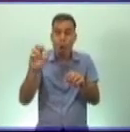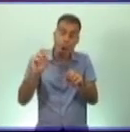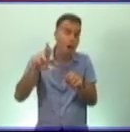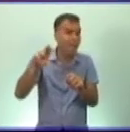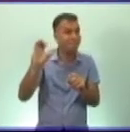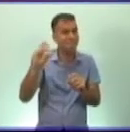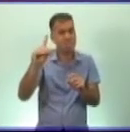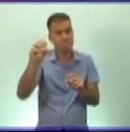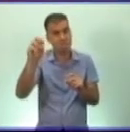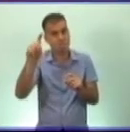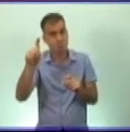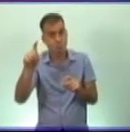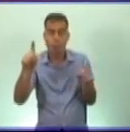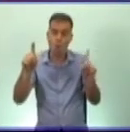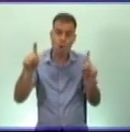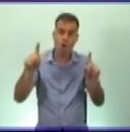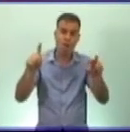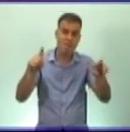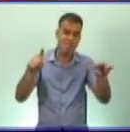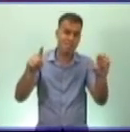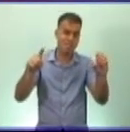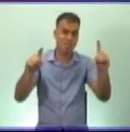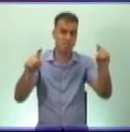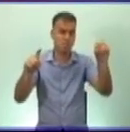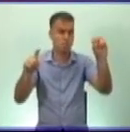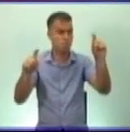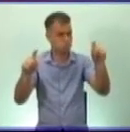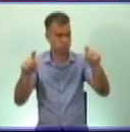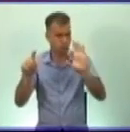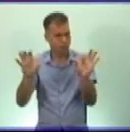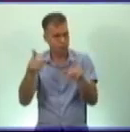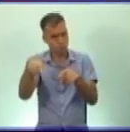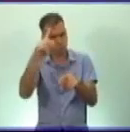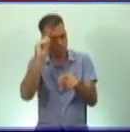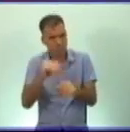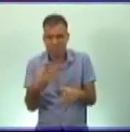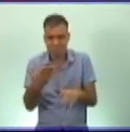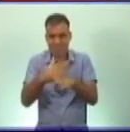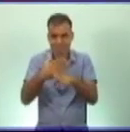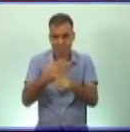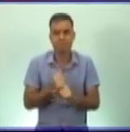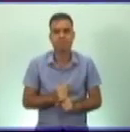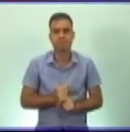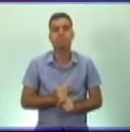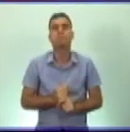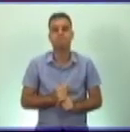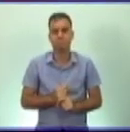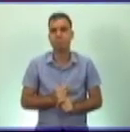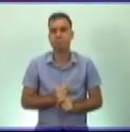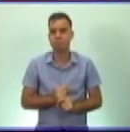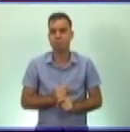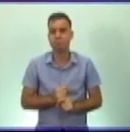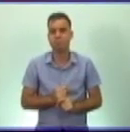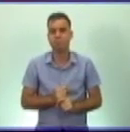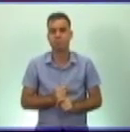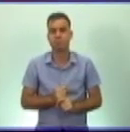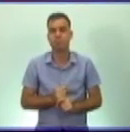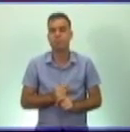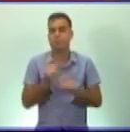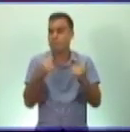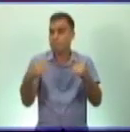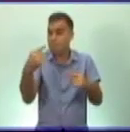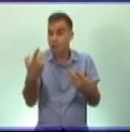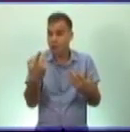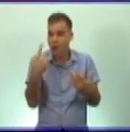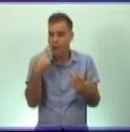no redox, y ya ustedes saben qué quiere decir este término de redox, que es de oxidación, reducción, lo primero es, como vimos, determinar